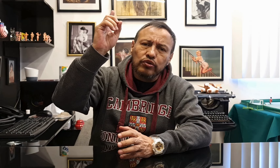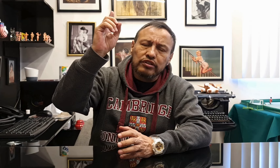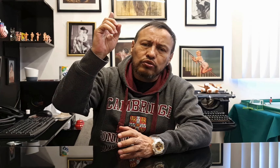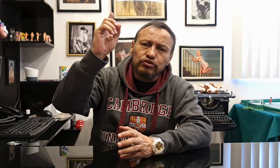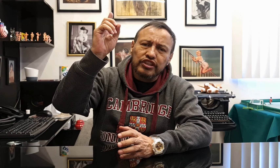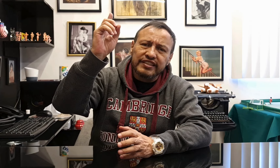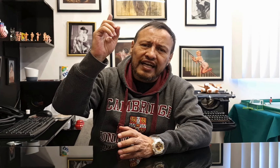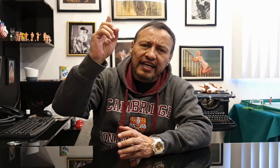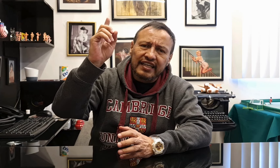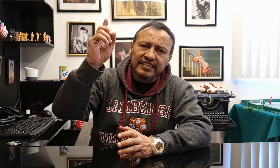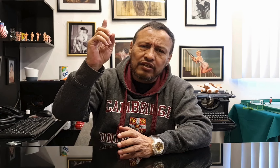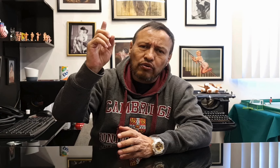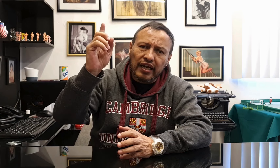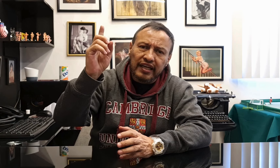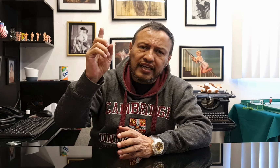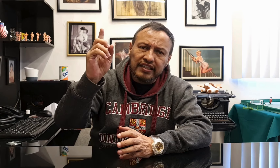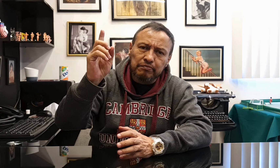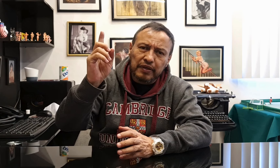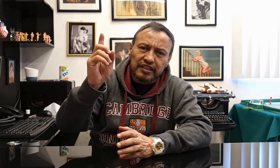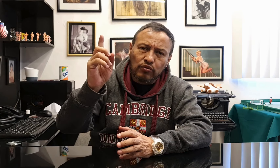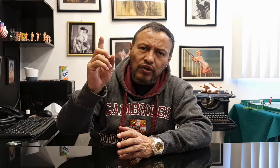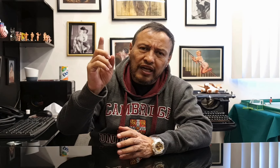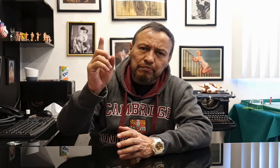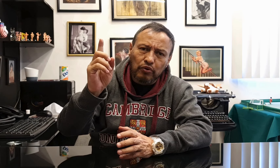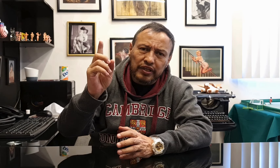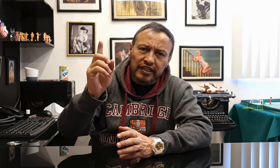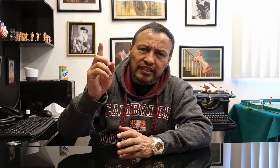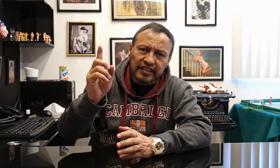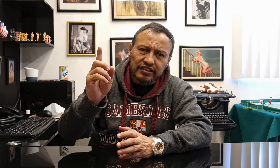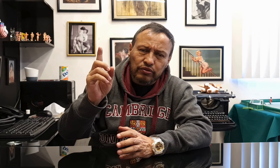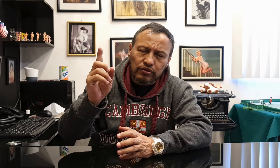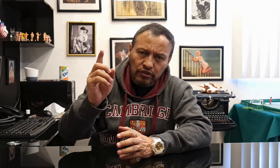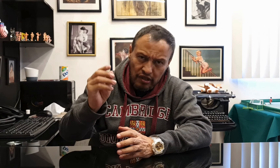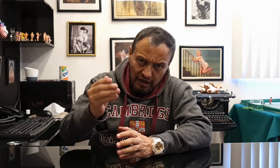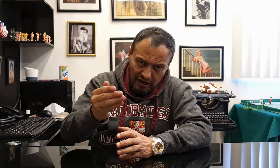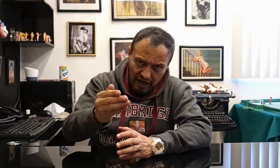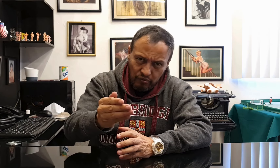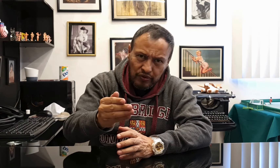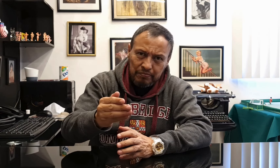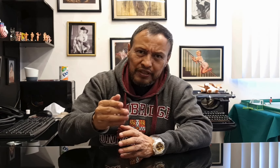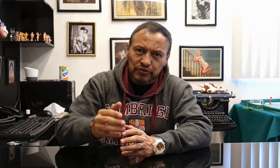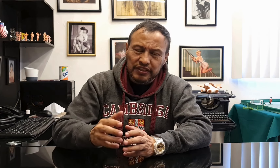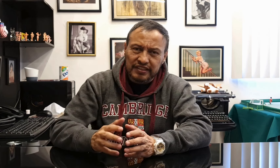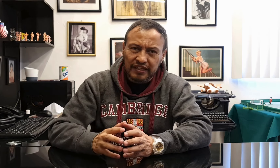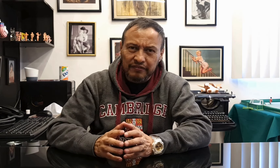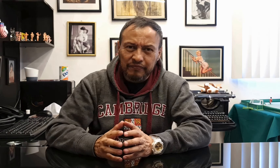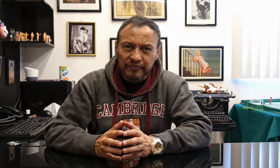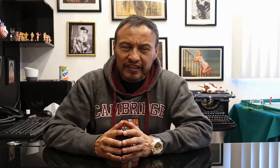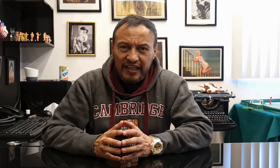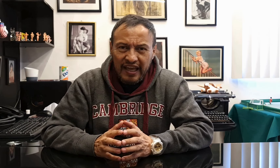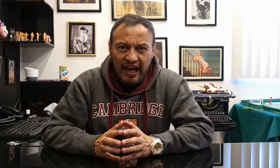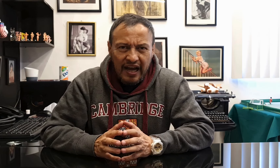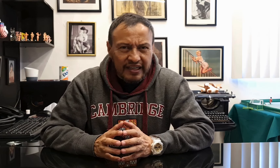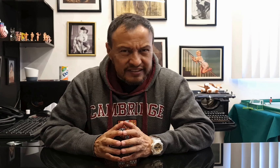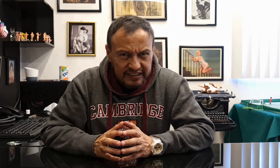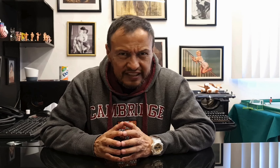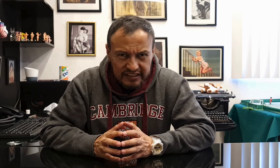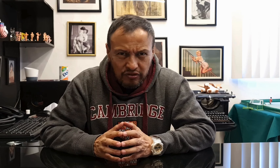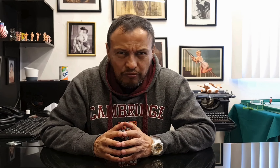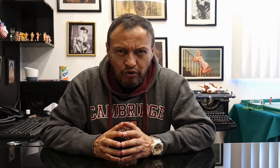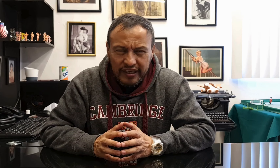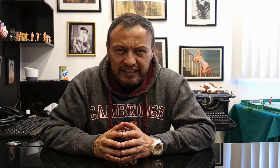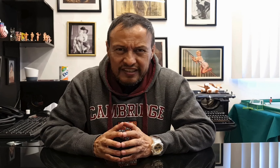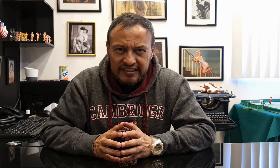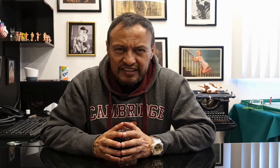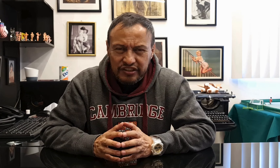con eso entonces arrasa con la ley y en particular pone en riesgo a una periodista. Así